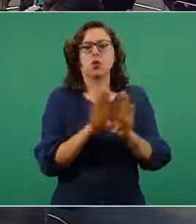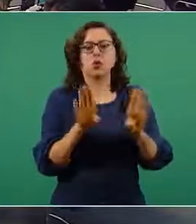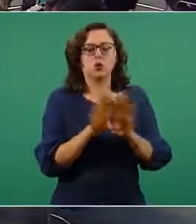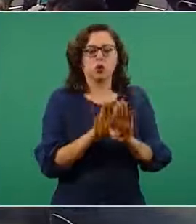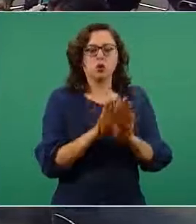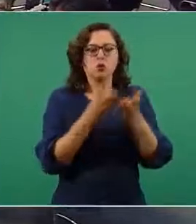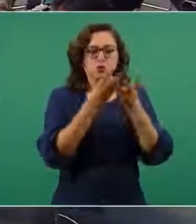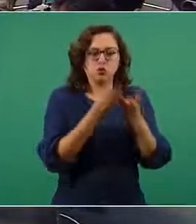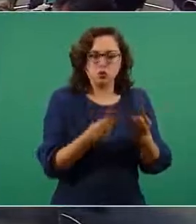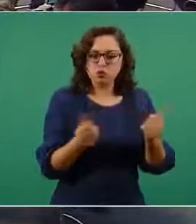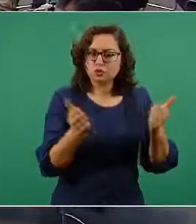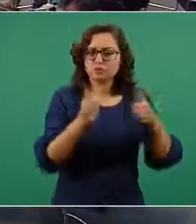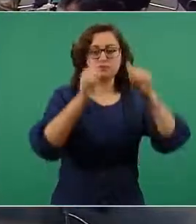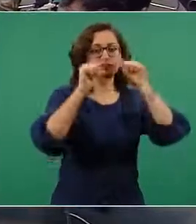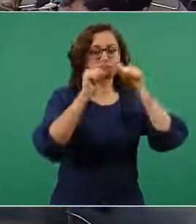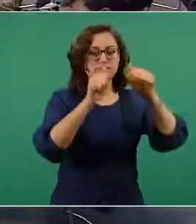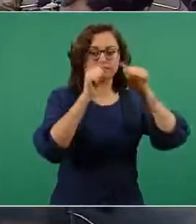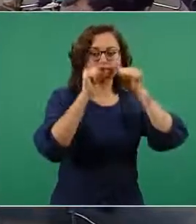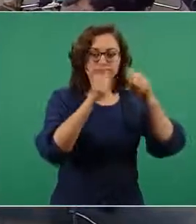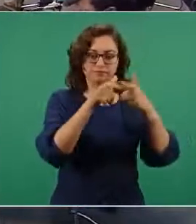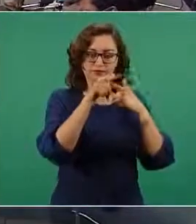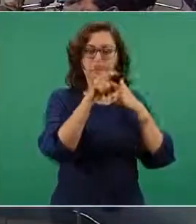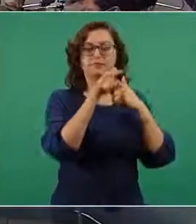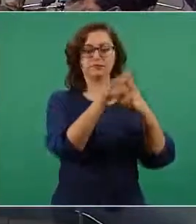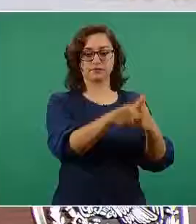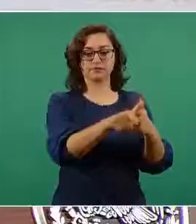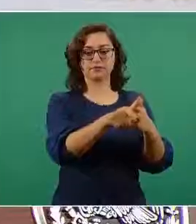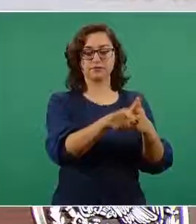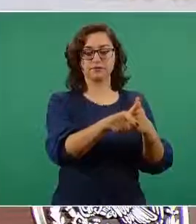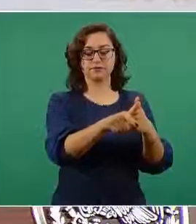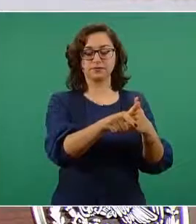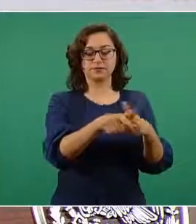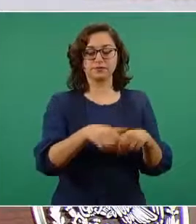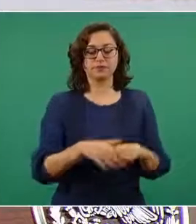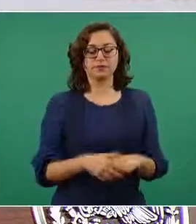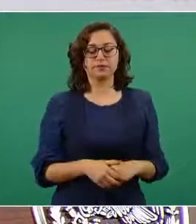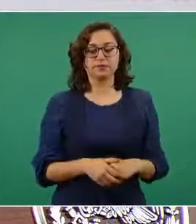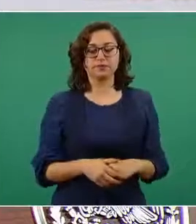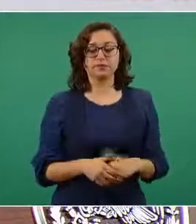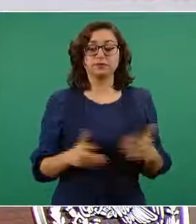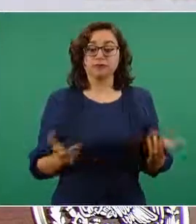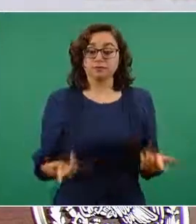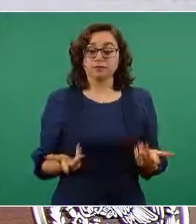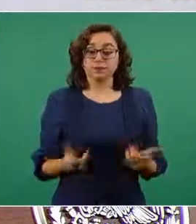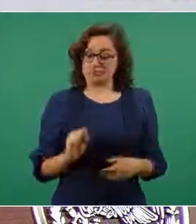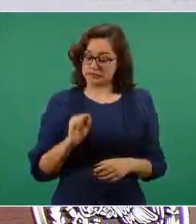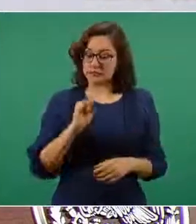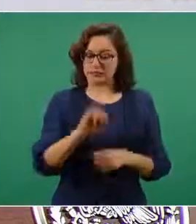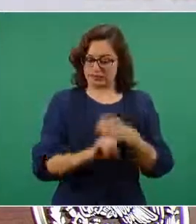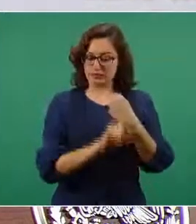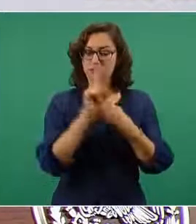va a seguir atendiendo estos asuntos y los tenemos que resolver.